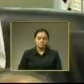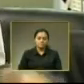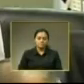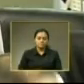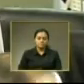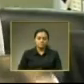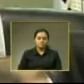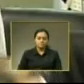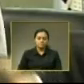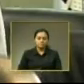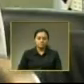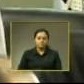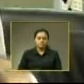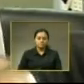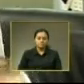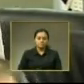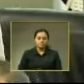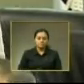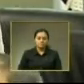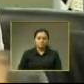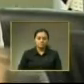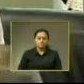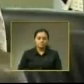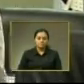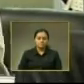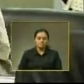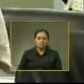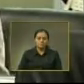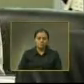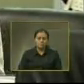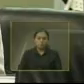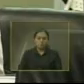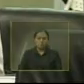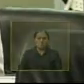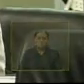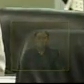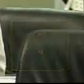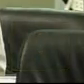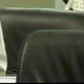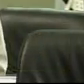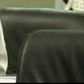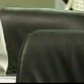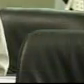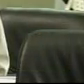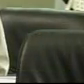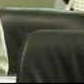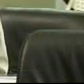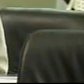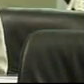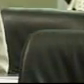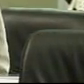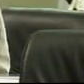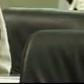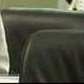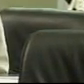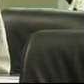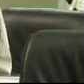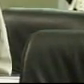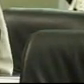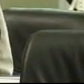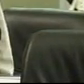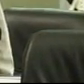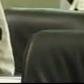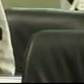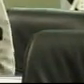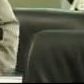Kunan punjapimi, rima kunching astawanka, ayni rima y villaymanta, derechos de la